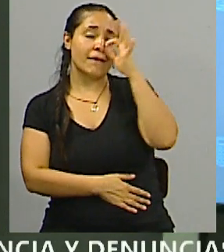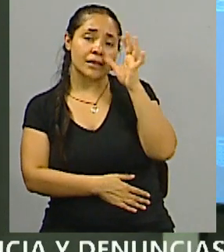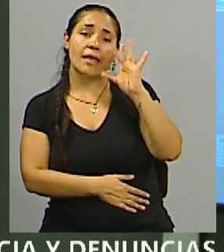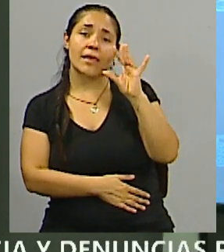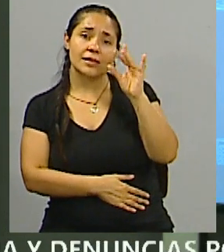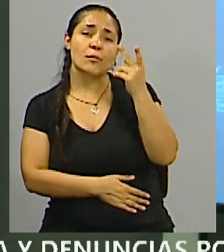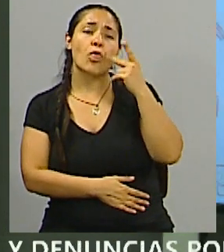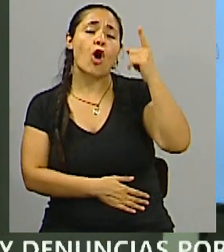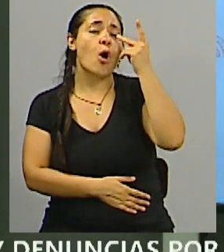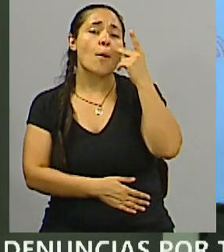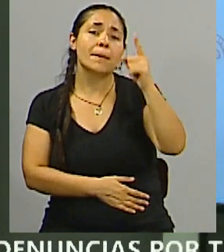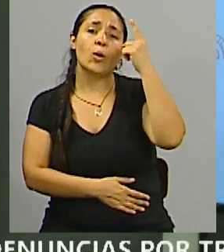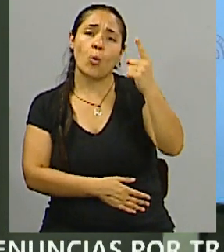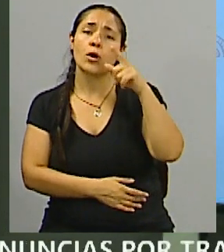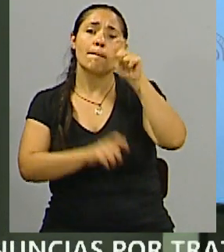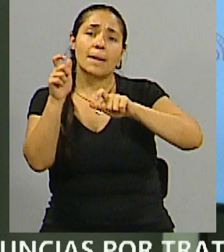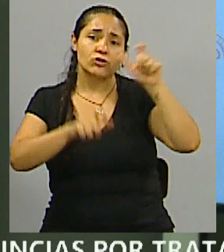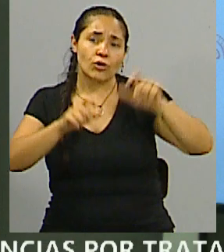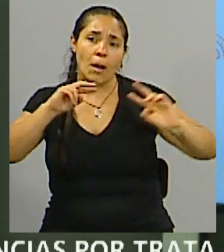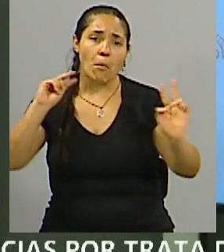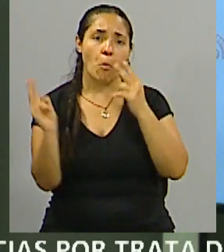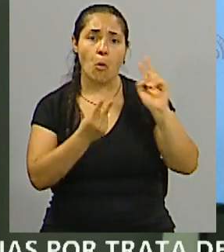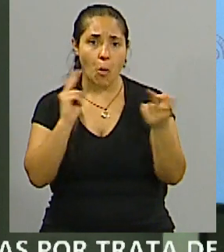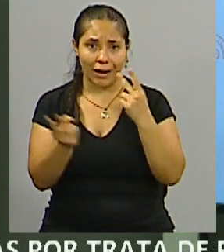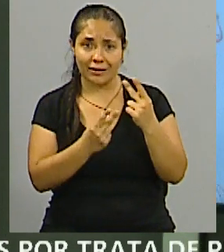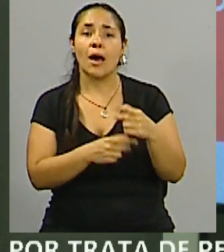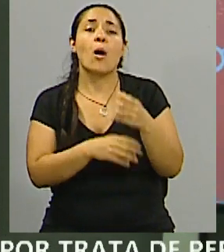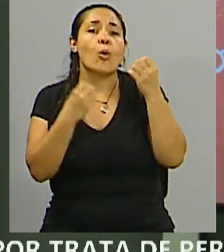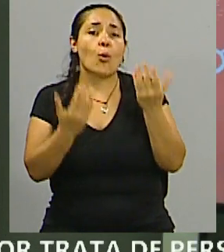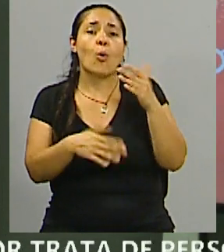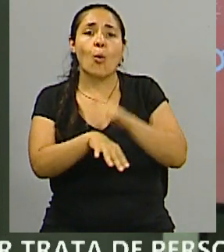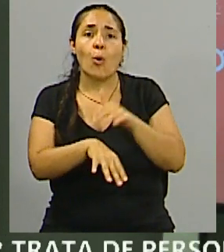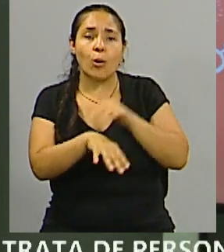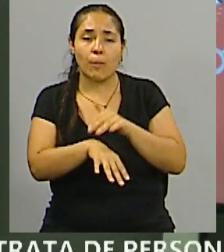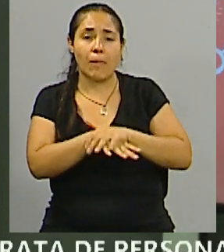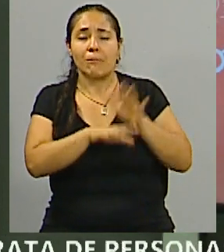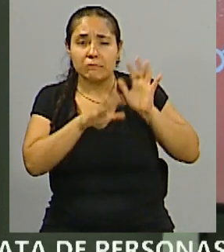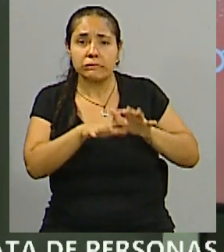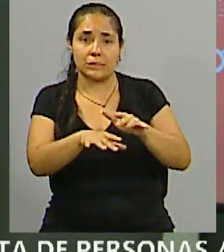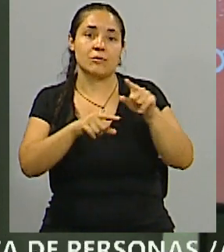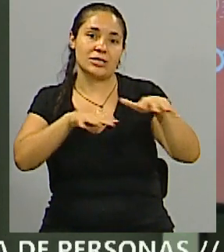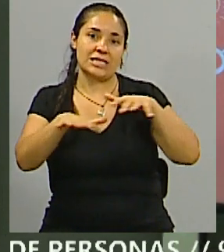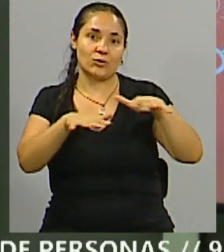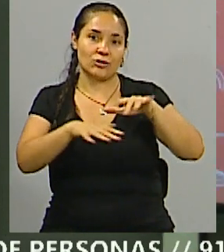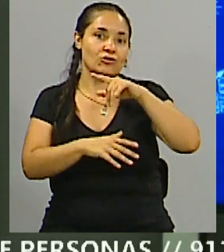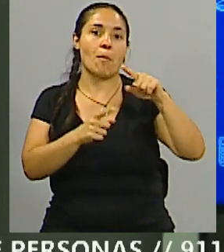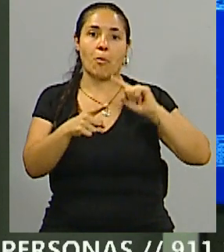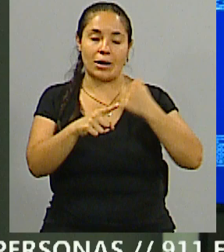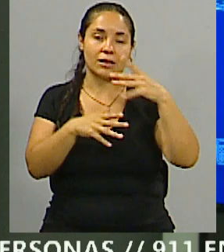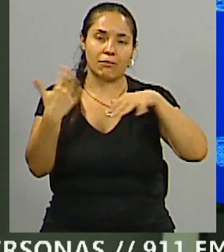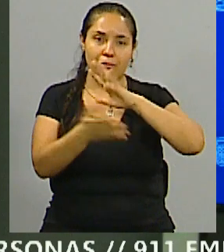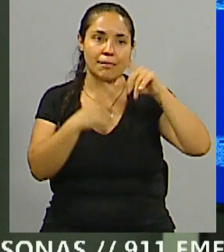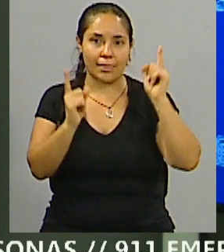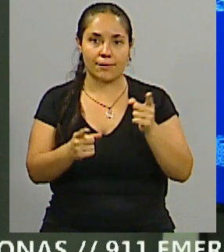jornadas, justamente producto de una rebelión popular en circunstancias no muy distintas a las que estamos padeciendo ahora.